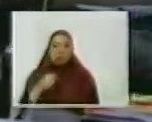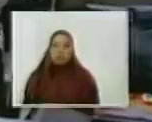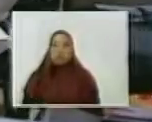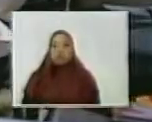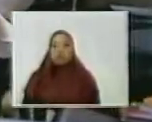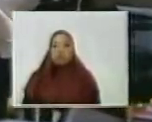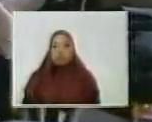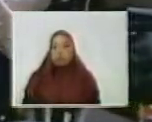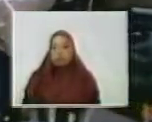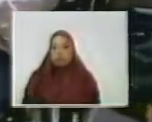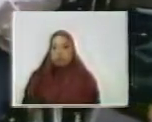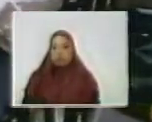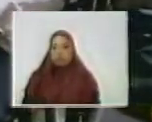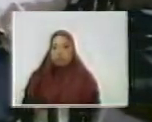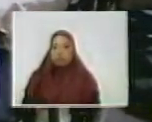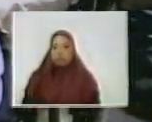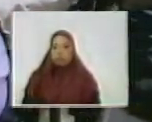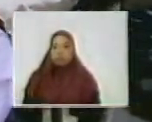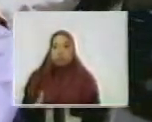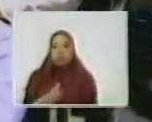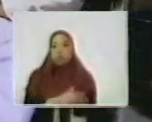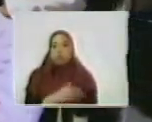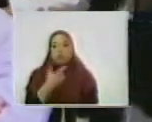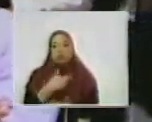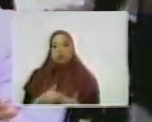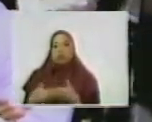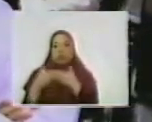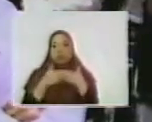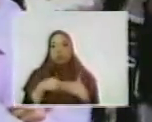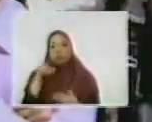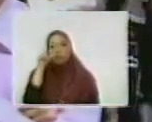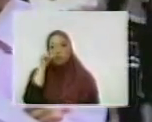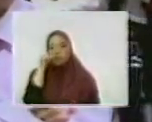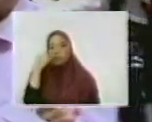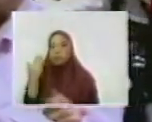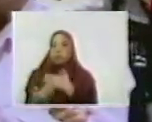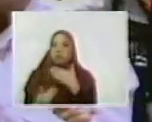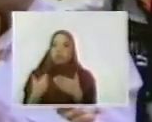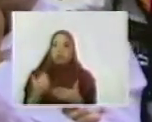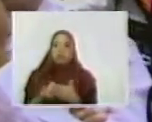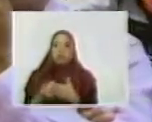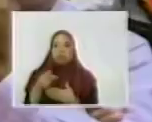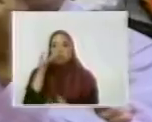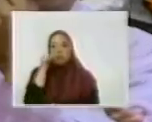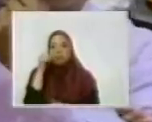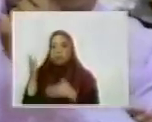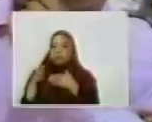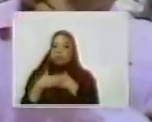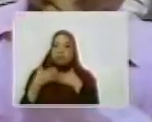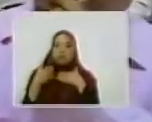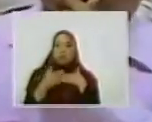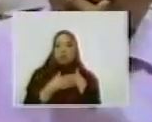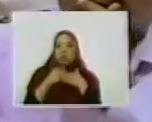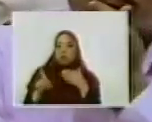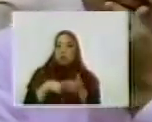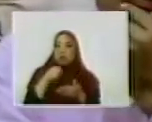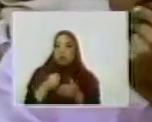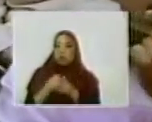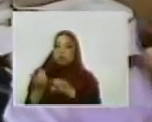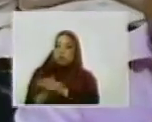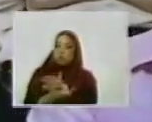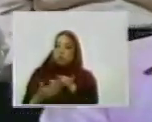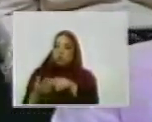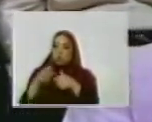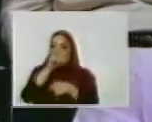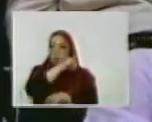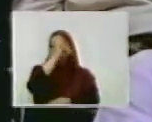pasar por el código SWIFT, es decir, con ingenio, brincando el bloqueo criminal del señor Trump,